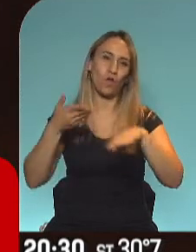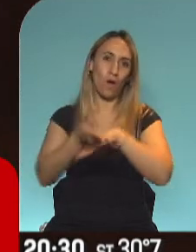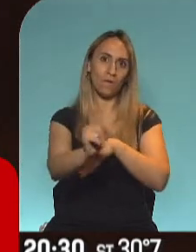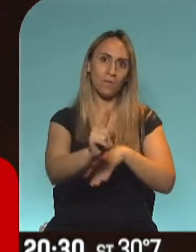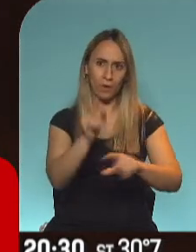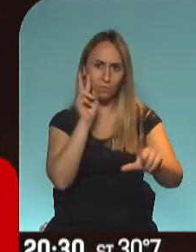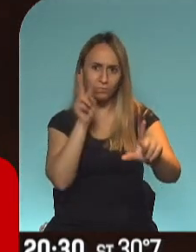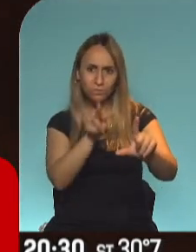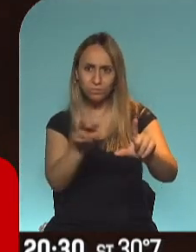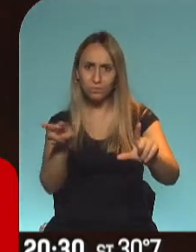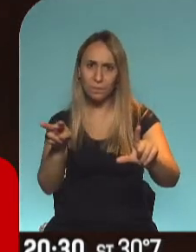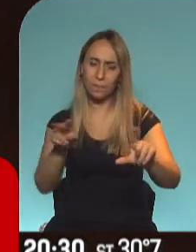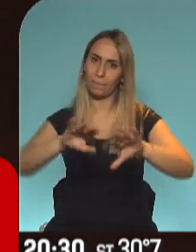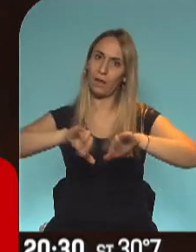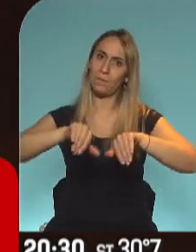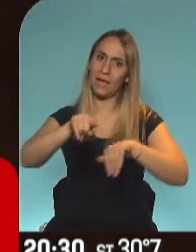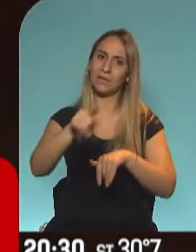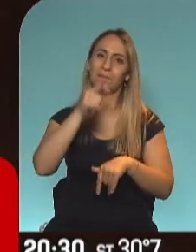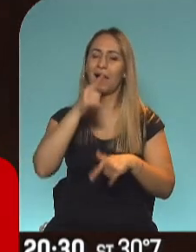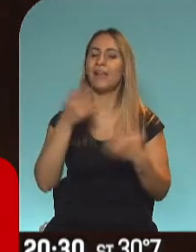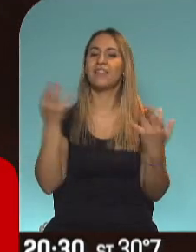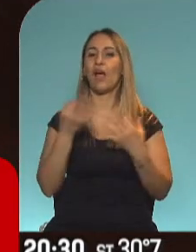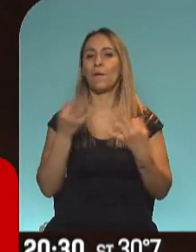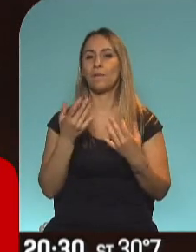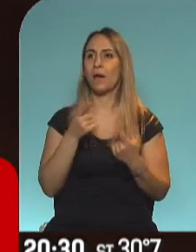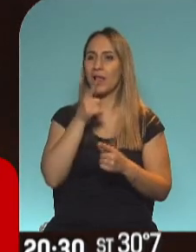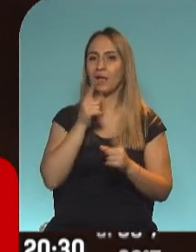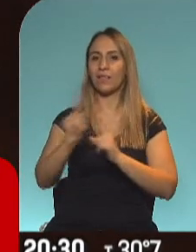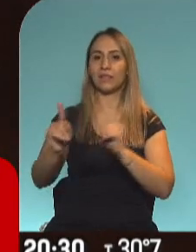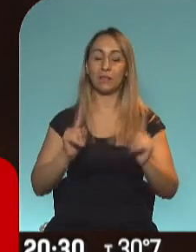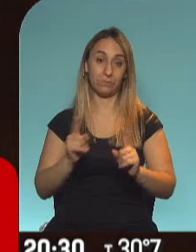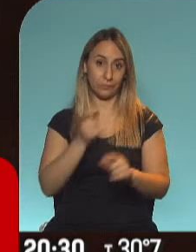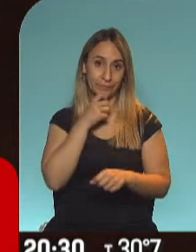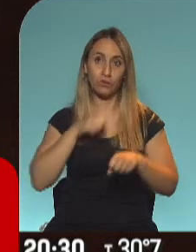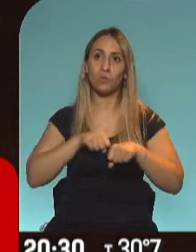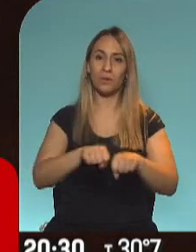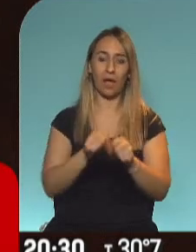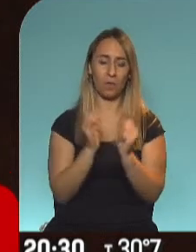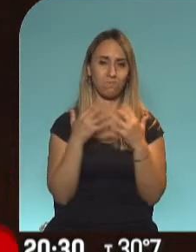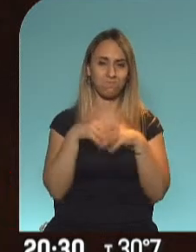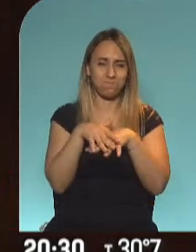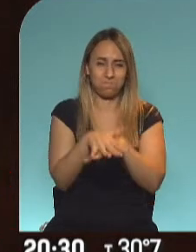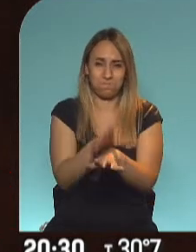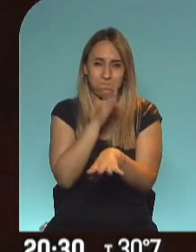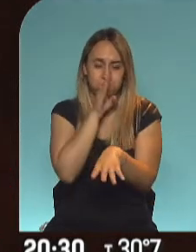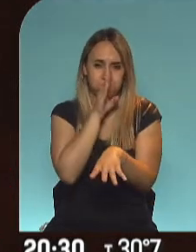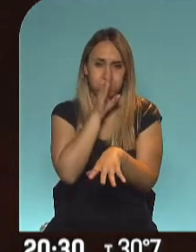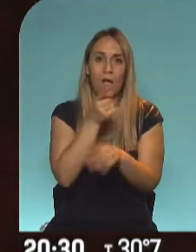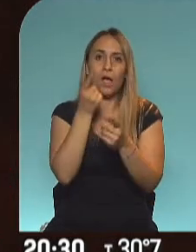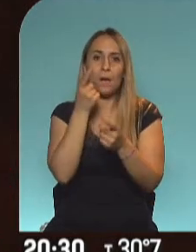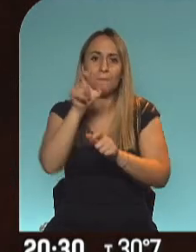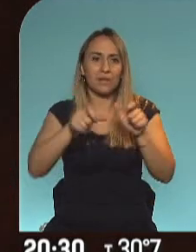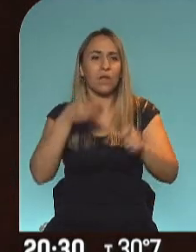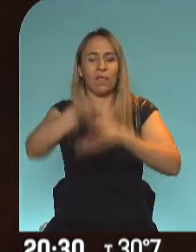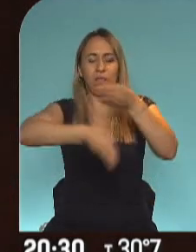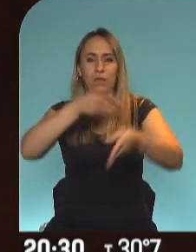visto. O sea, en la playa parecería bien que se guardaba la distancia, pero por ejemplo los supermercados estaban atiborrados, no había control en la gente que